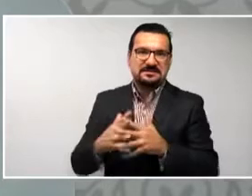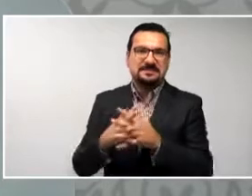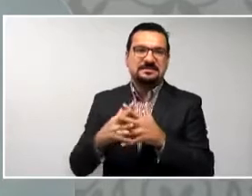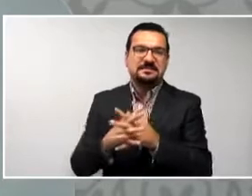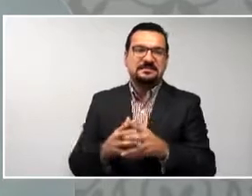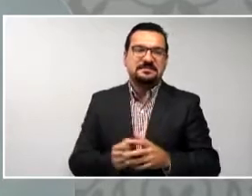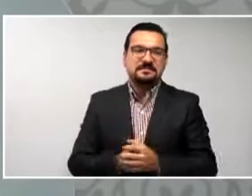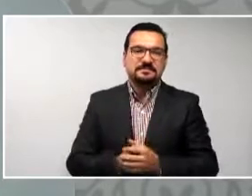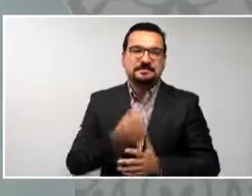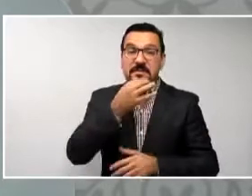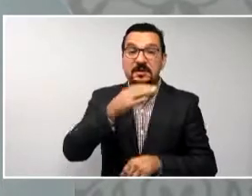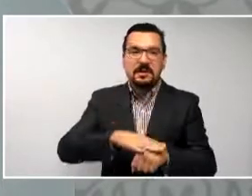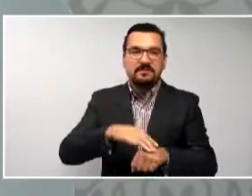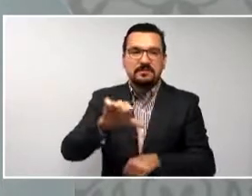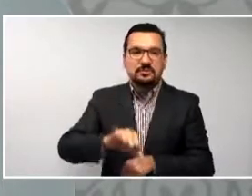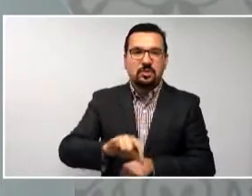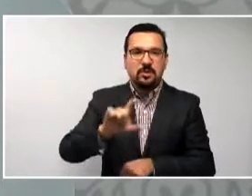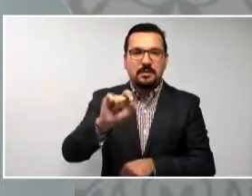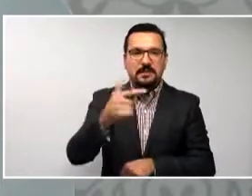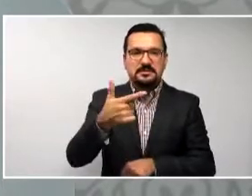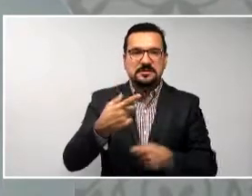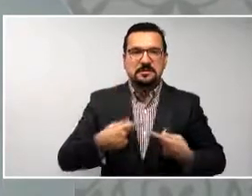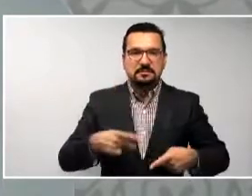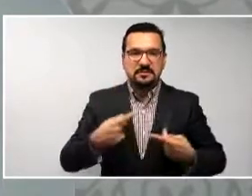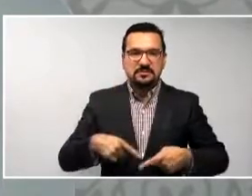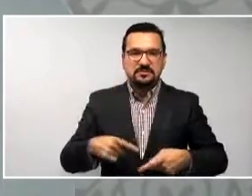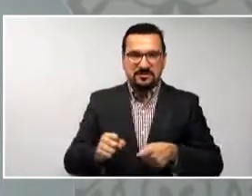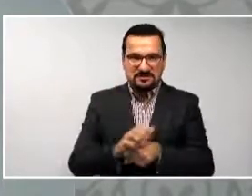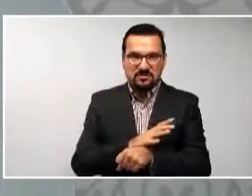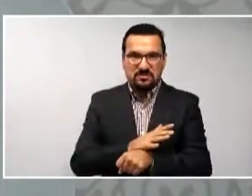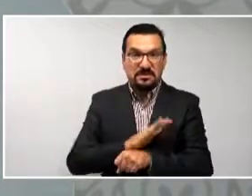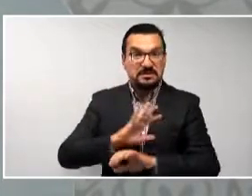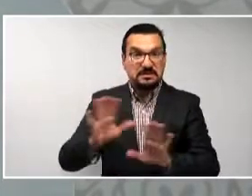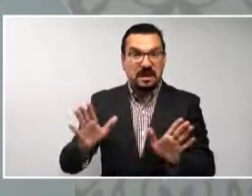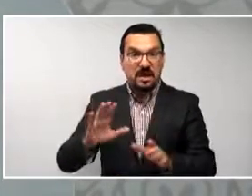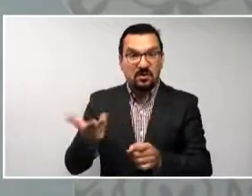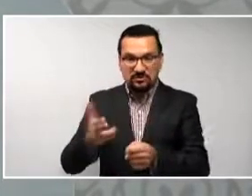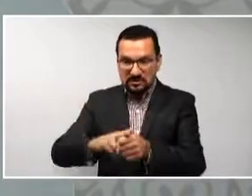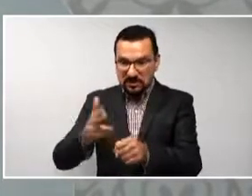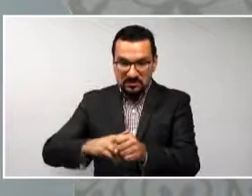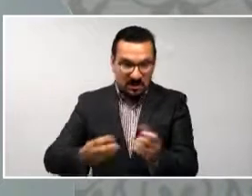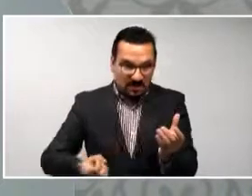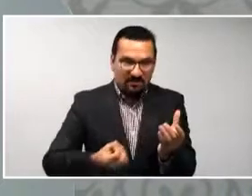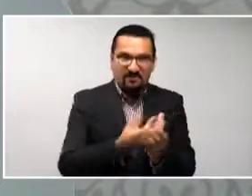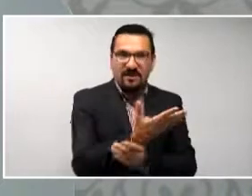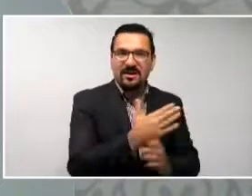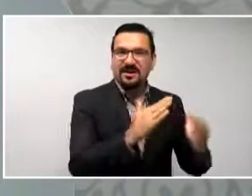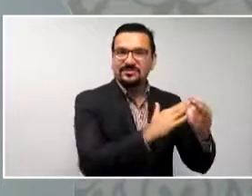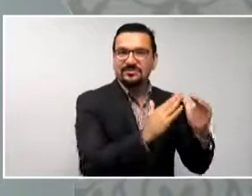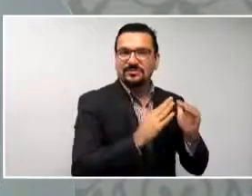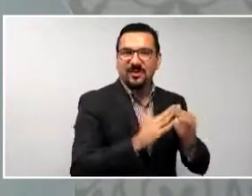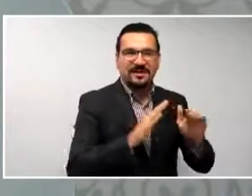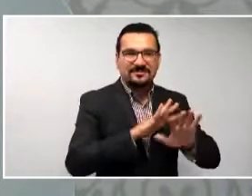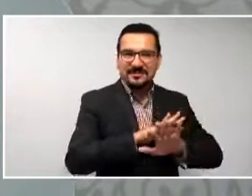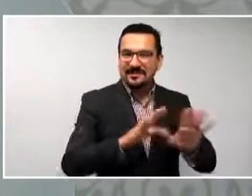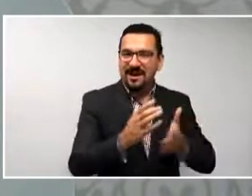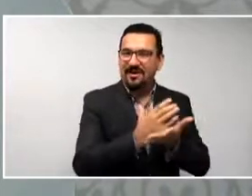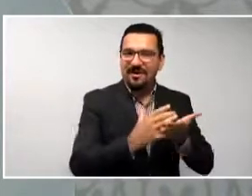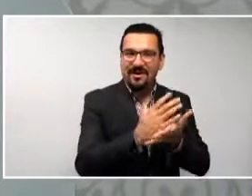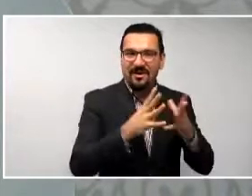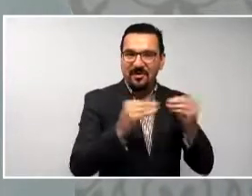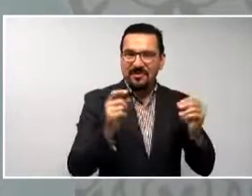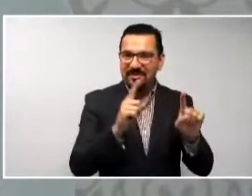que el día de hoy 27 pacientes kobe fueron dados de alta por mejoría de diferentes hospitales de la